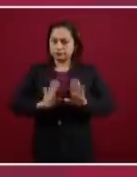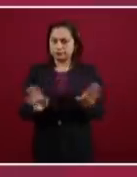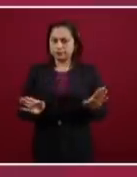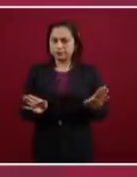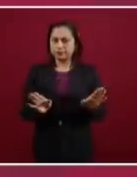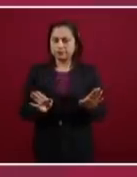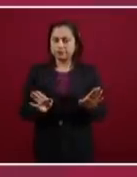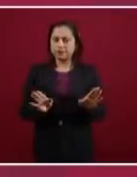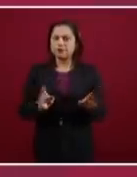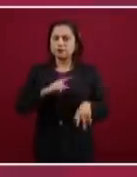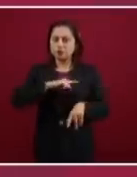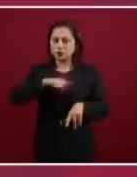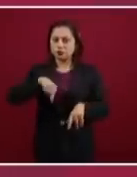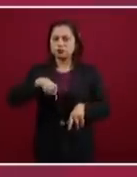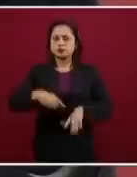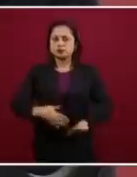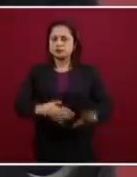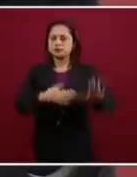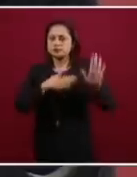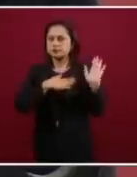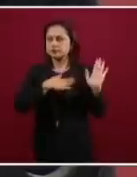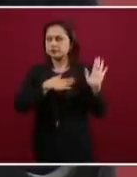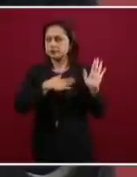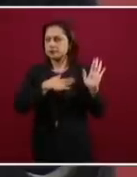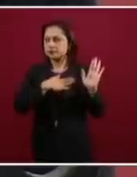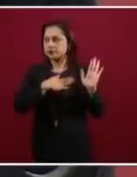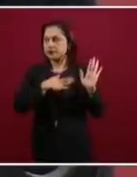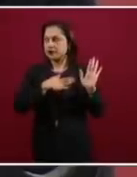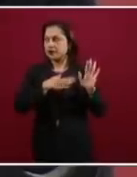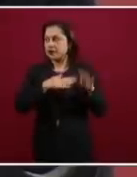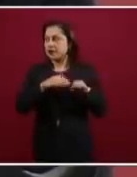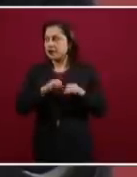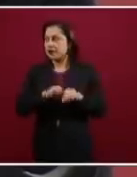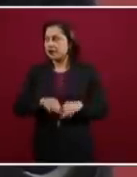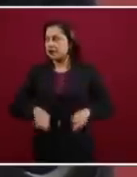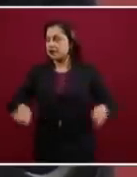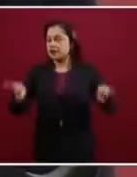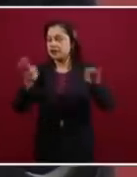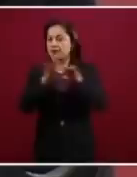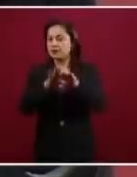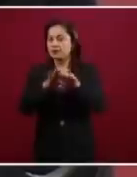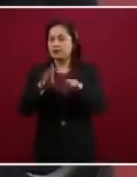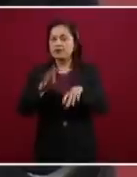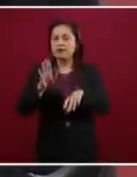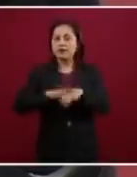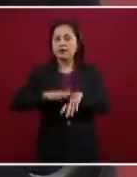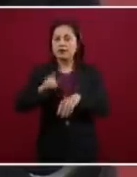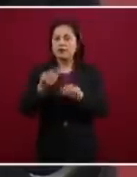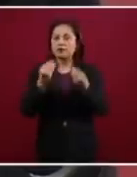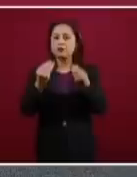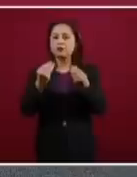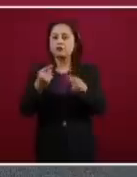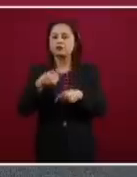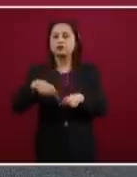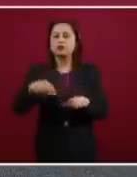manifiesto que nos importaba más la vida que nunca